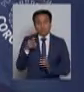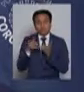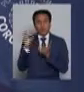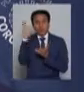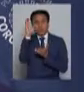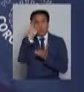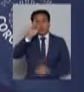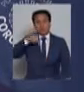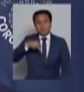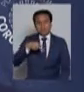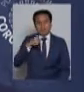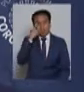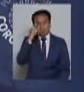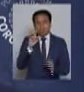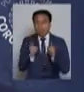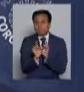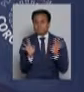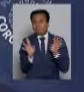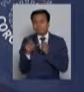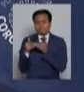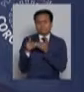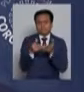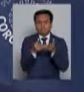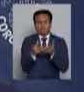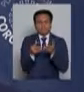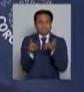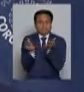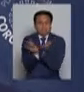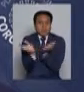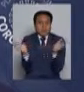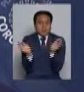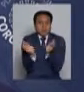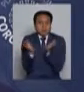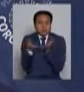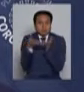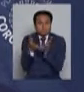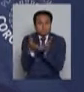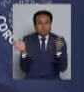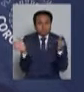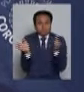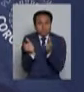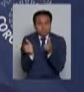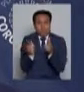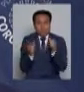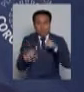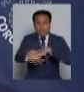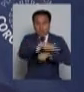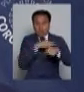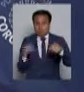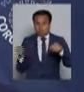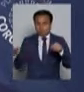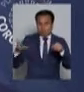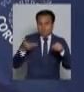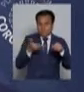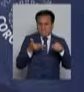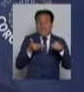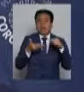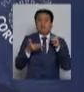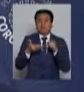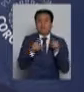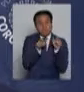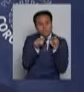están prohibidos, pero igual pueden llegar barcos de menor calado a estos lugares y eso se va